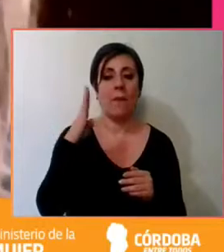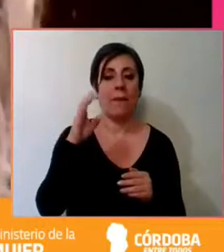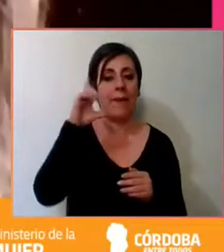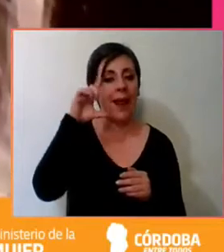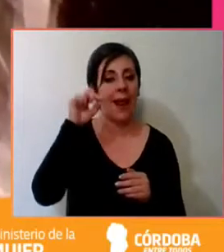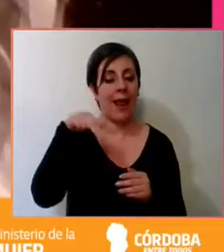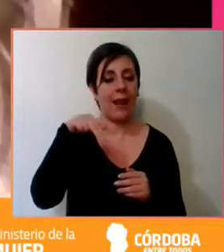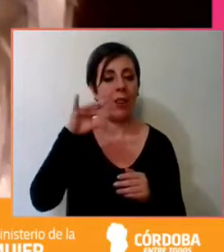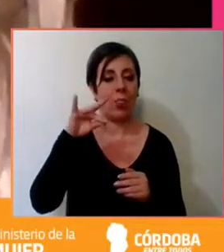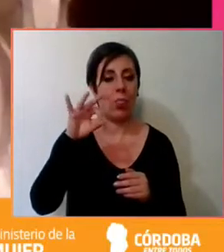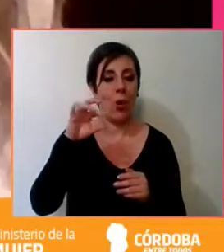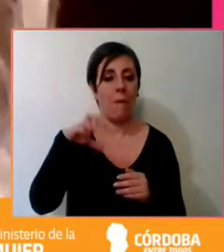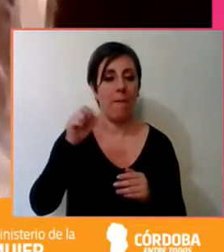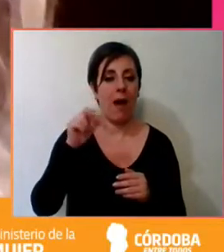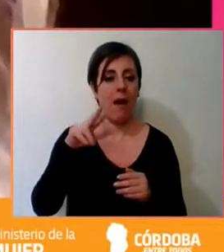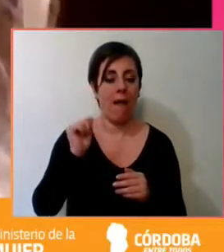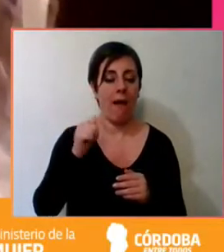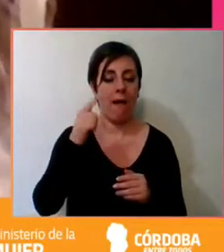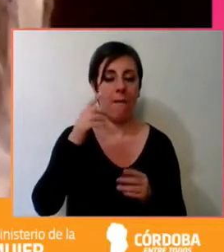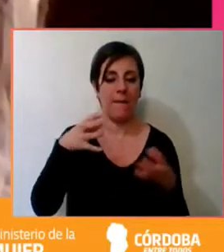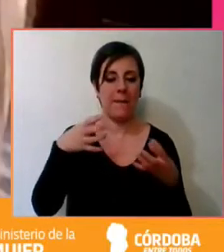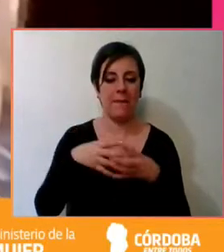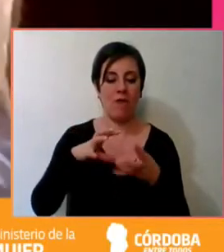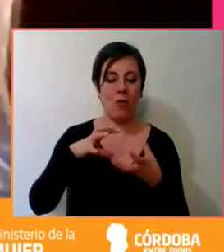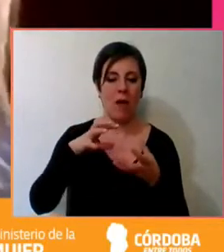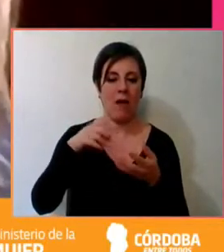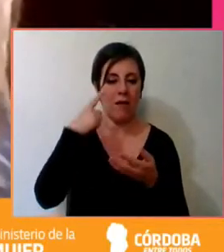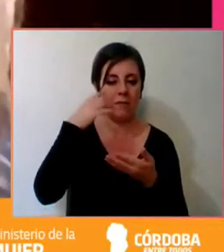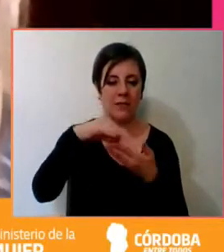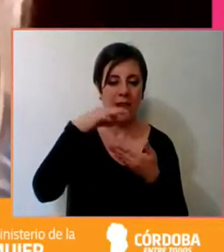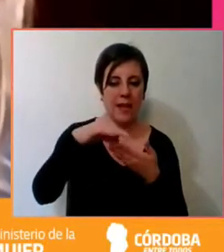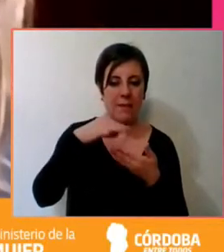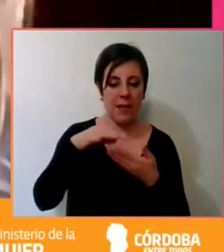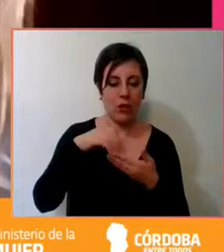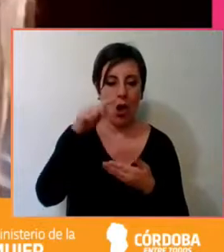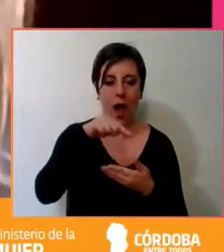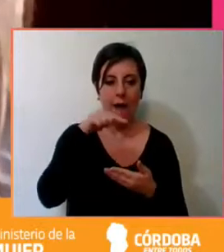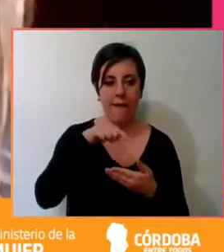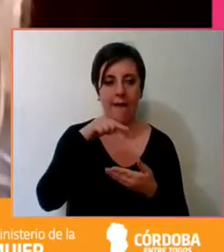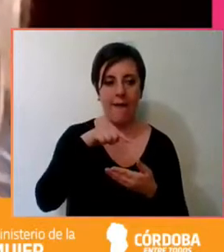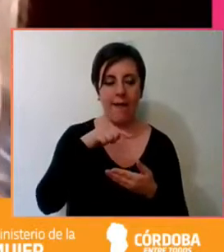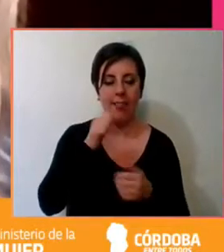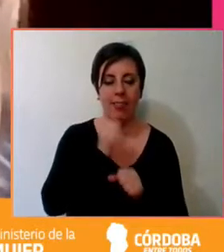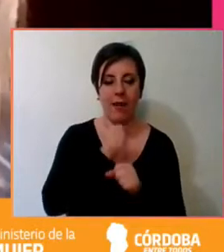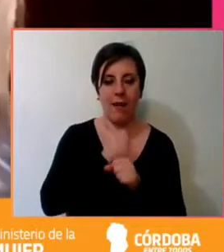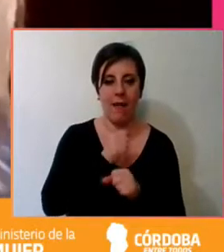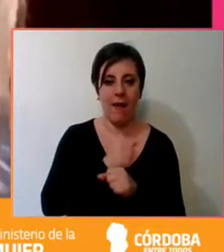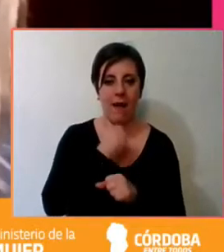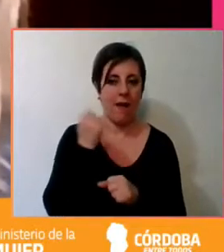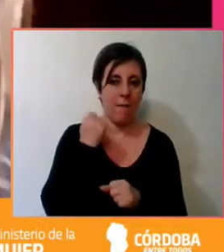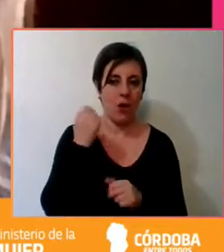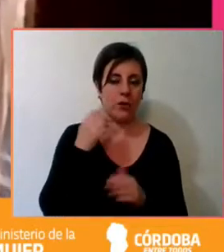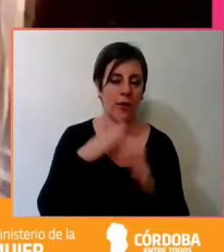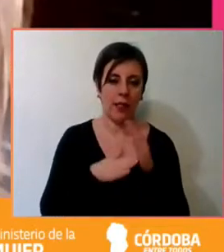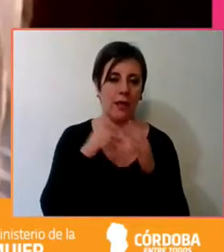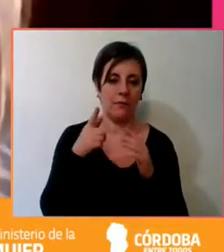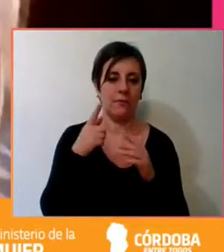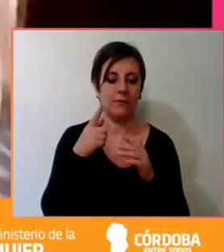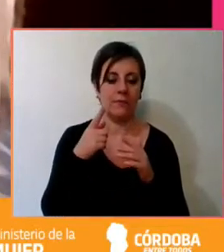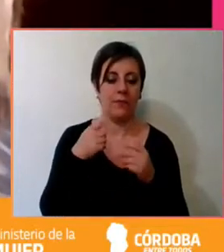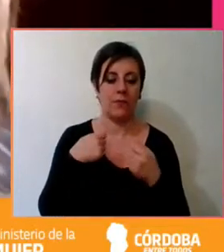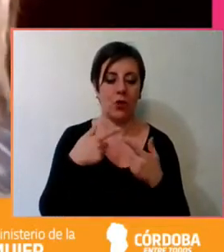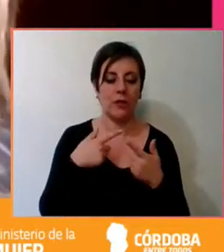de seguimiento a esta convención, y aquí la tarea fundamental es fortalecer la